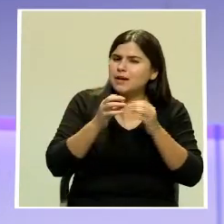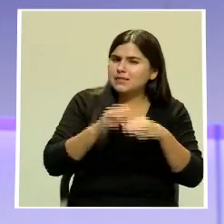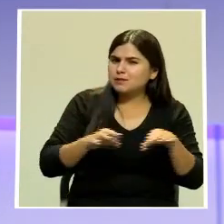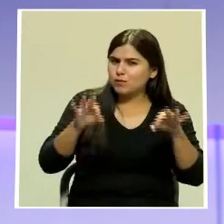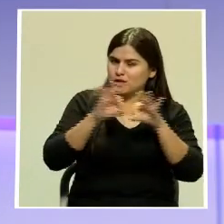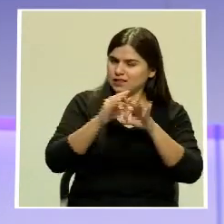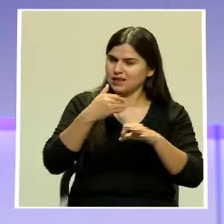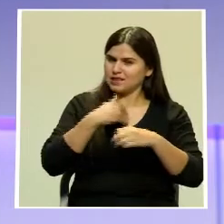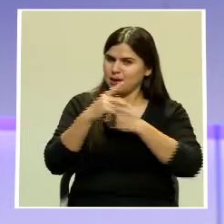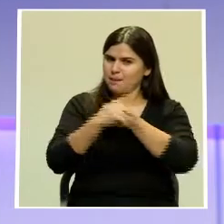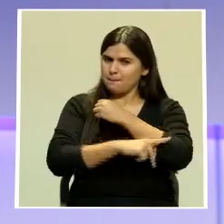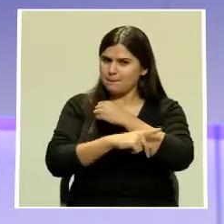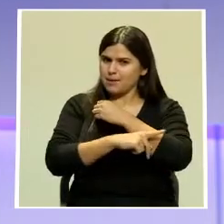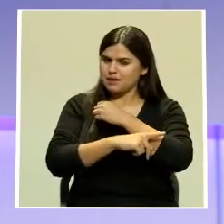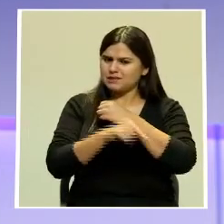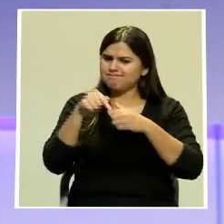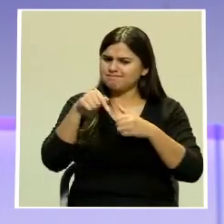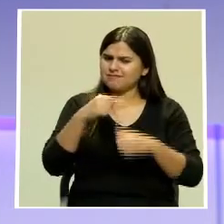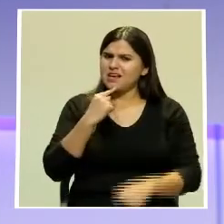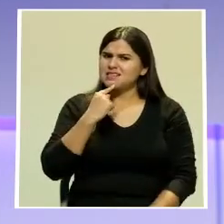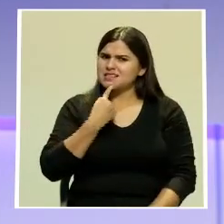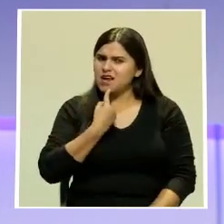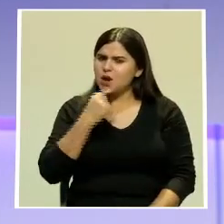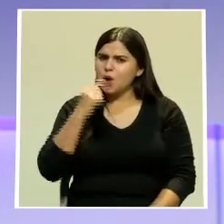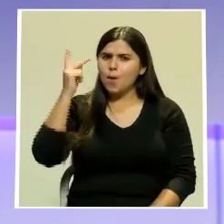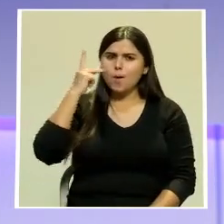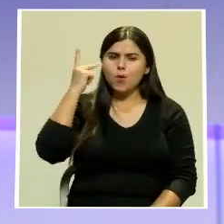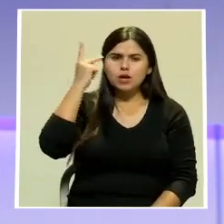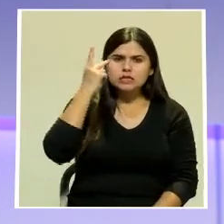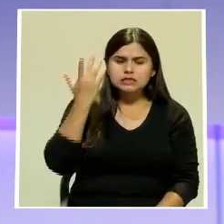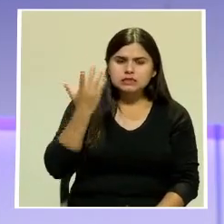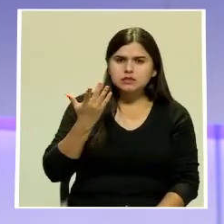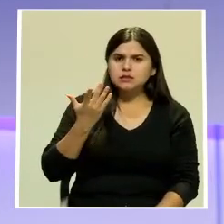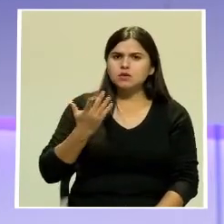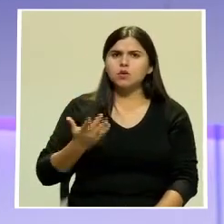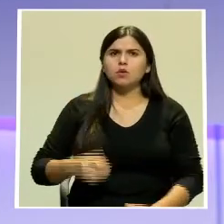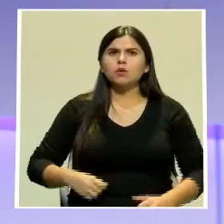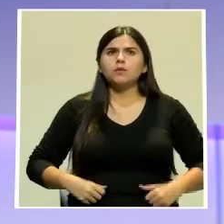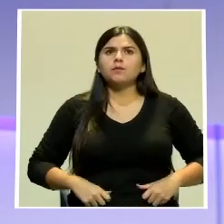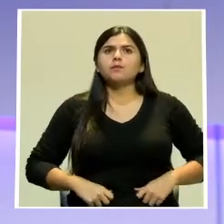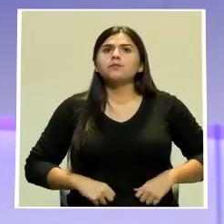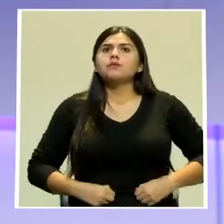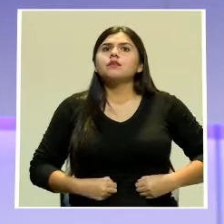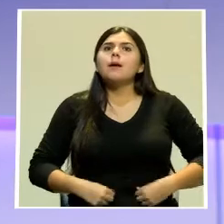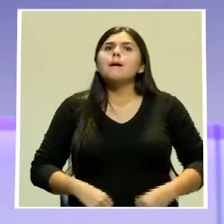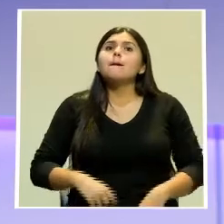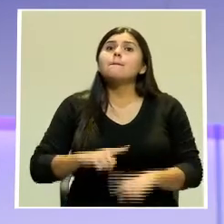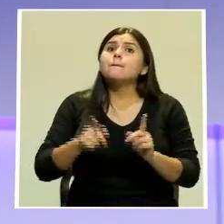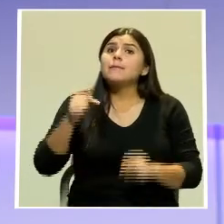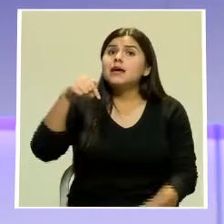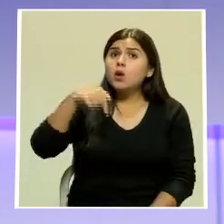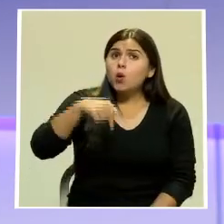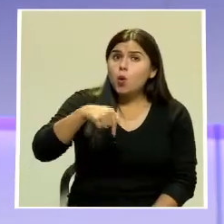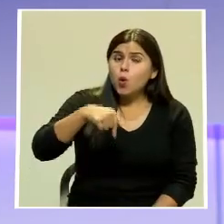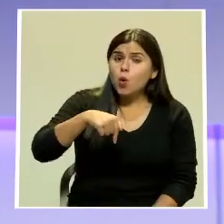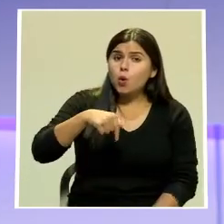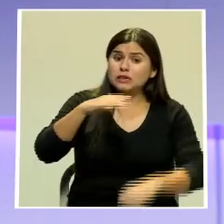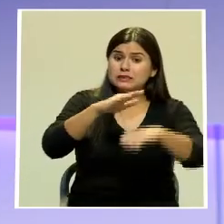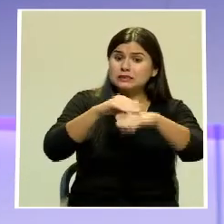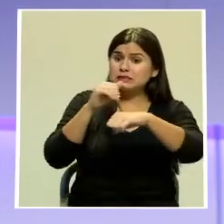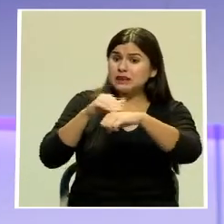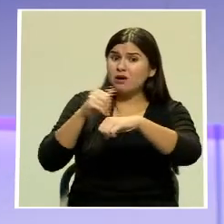país. Serio, apolítico. Sin embargo, hoy esa convocatoria al diálogo se